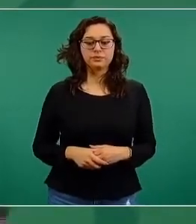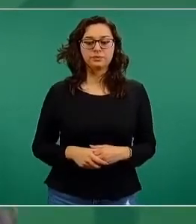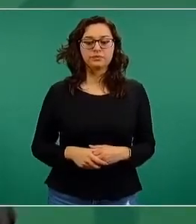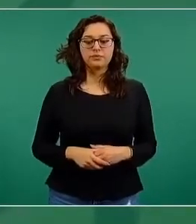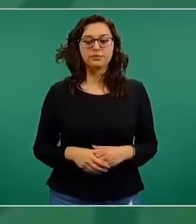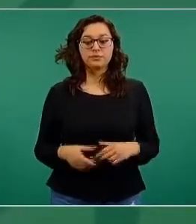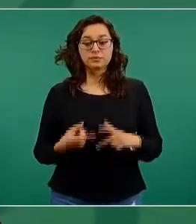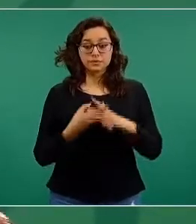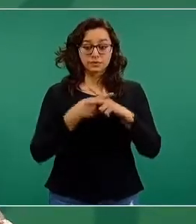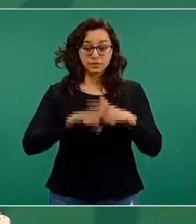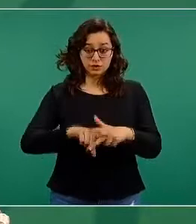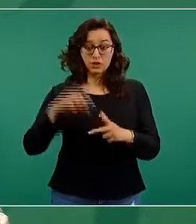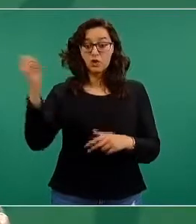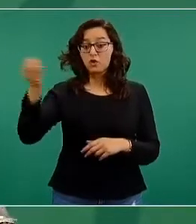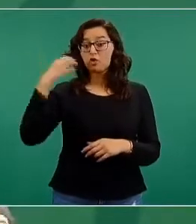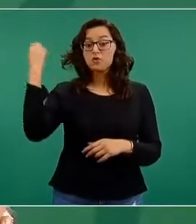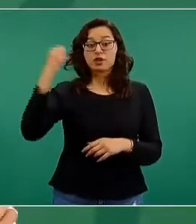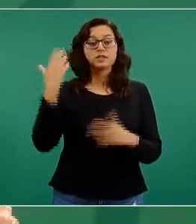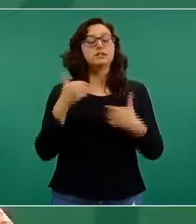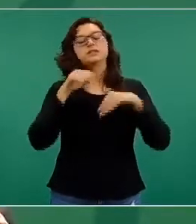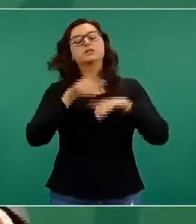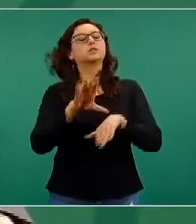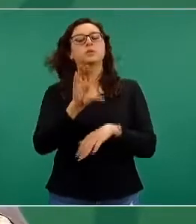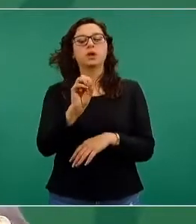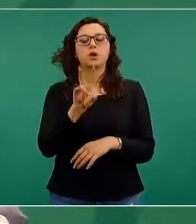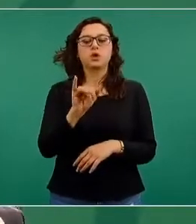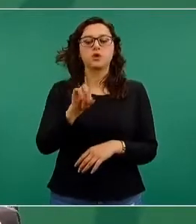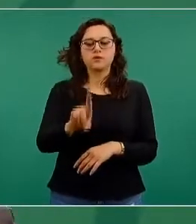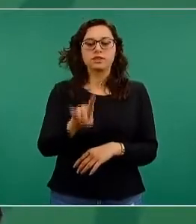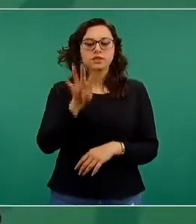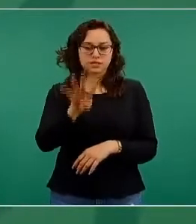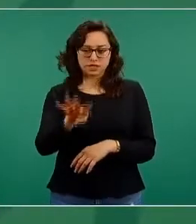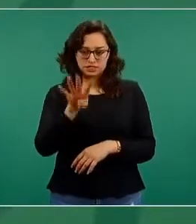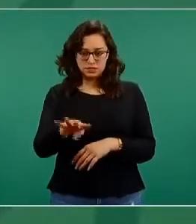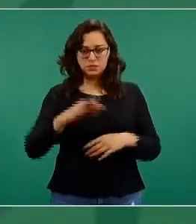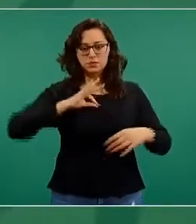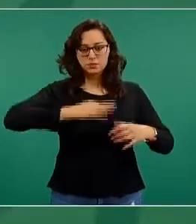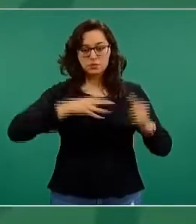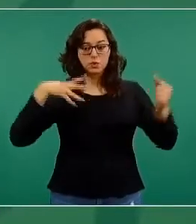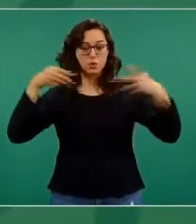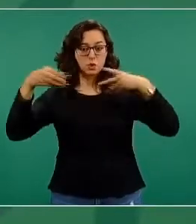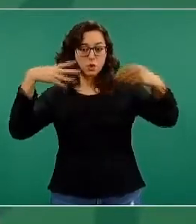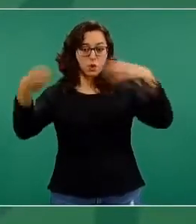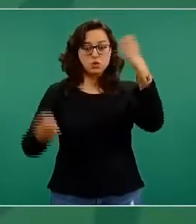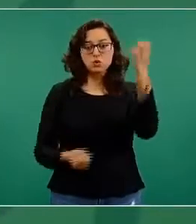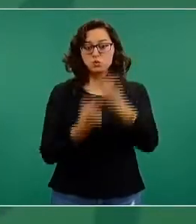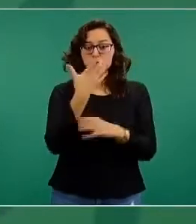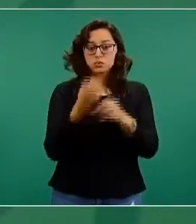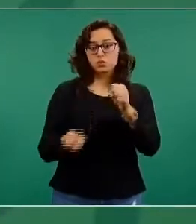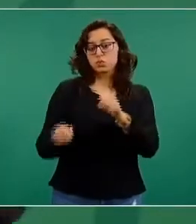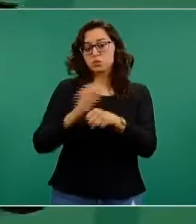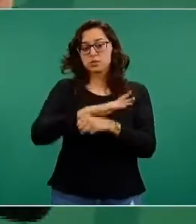de prensa sobre COVID-19, la pandemia causada por el nuevo coronavirus SARS-CoV-2.